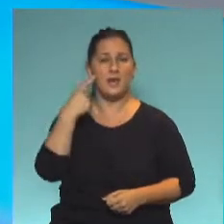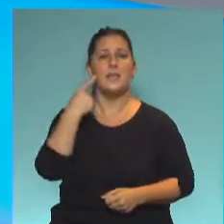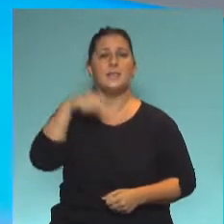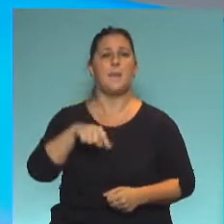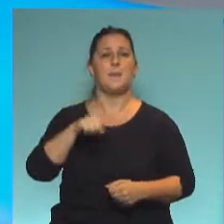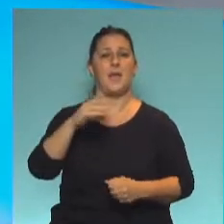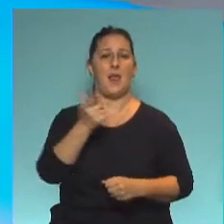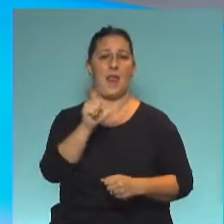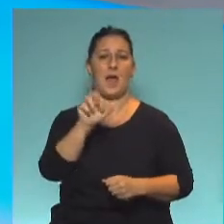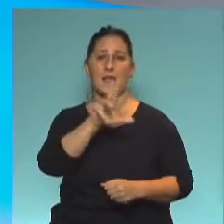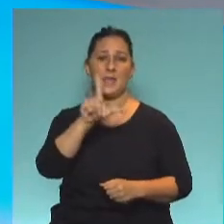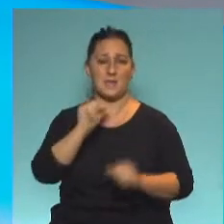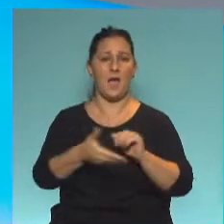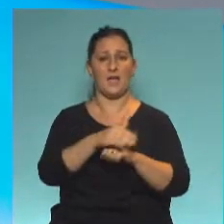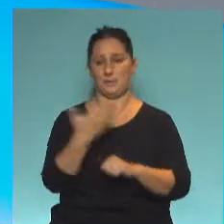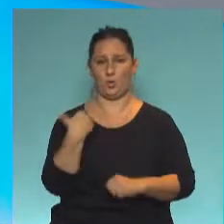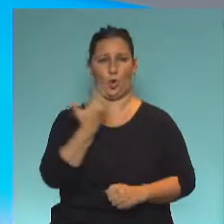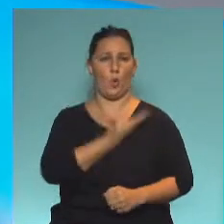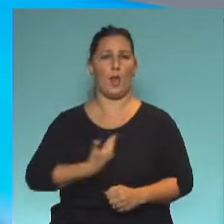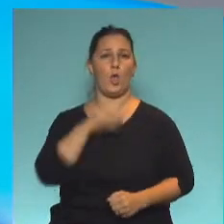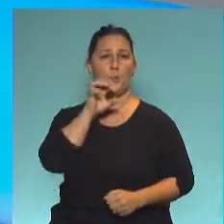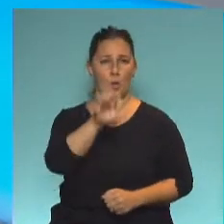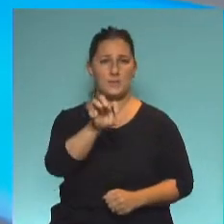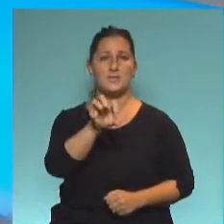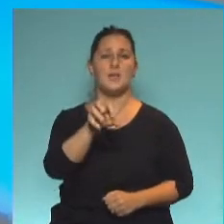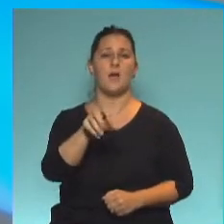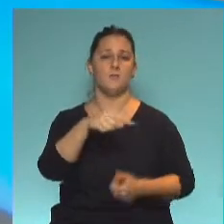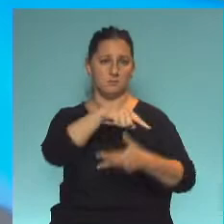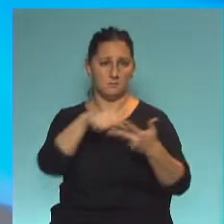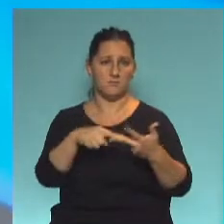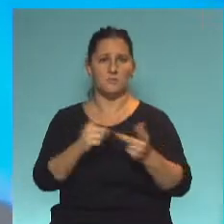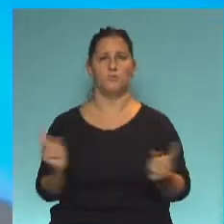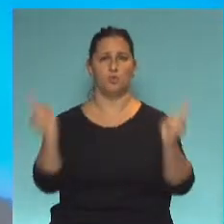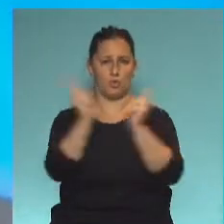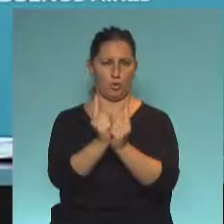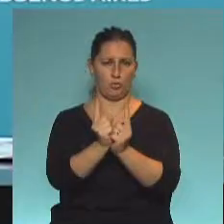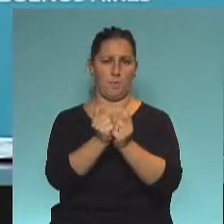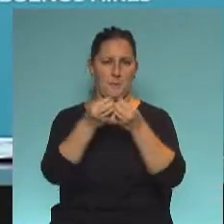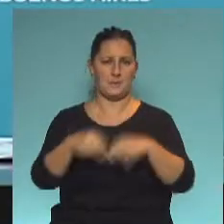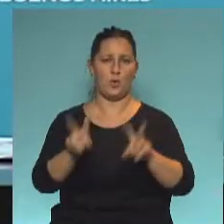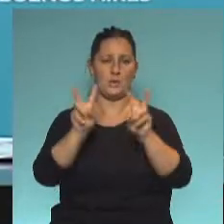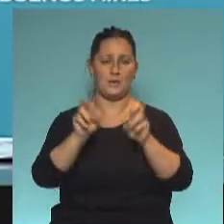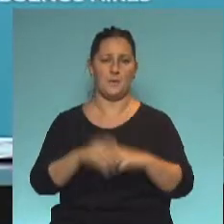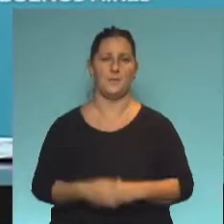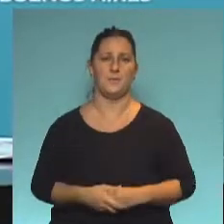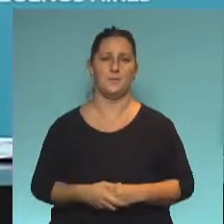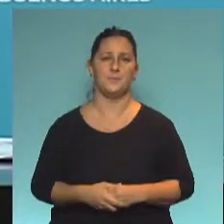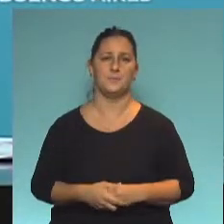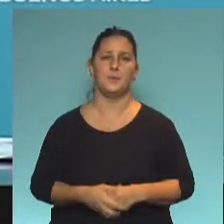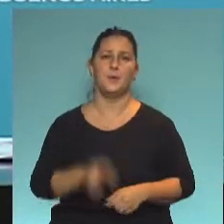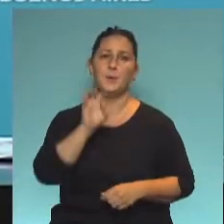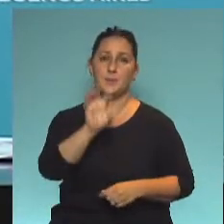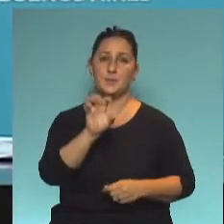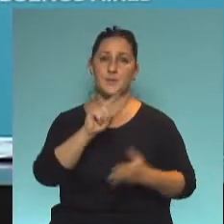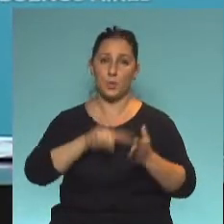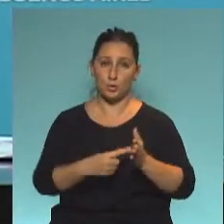Buenos Aires, hace un rato nada más, Axel Kicillof, gobernador de la provincia de Buenos Aires. Un resumen para meternos en tema. La provincia de Buenos